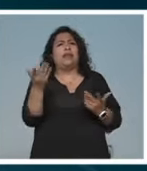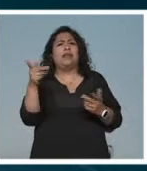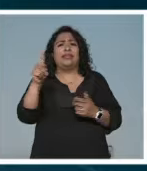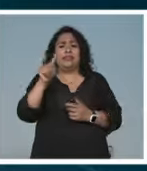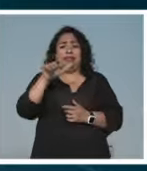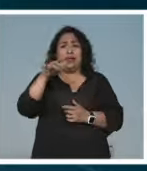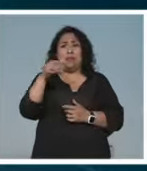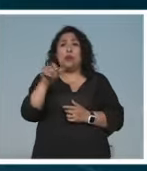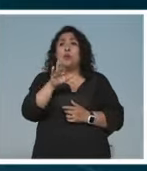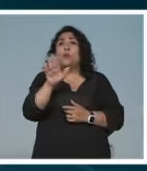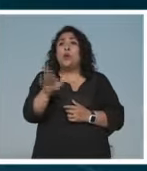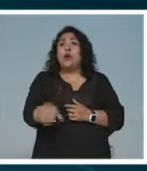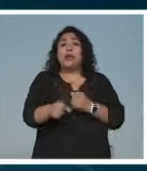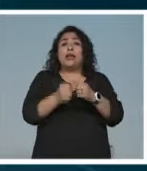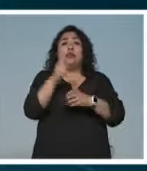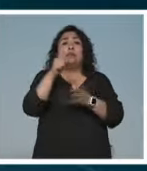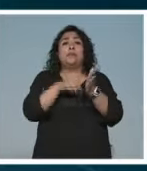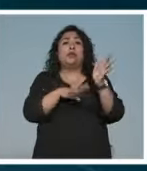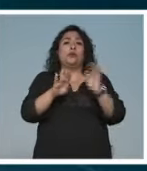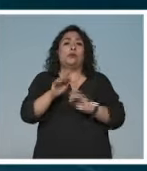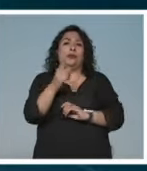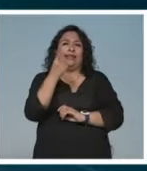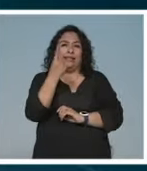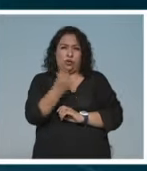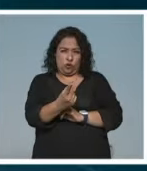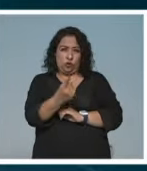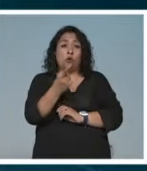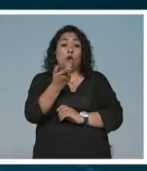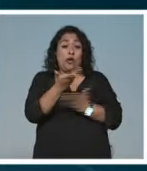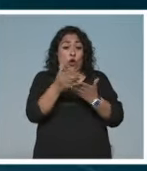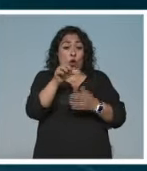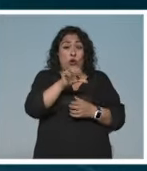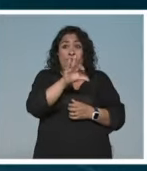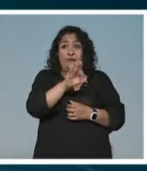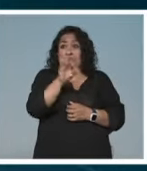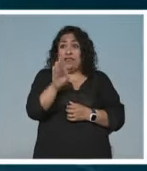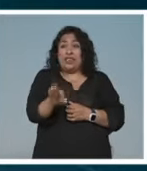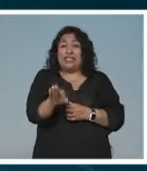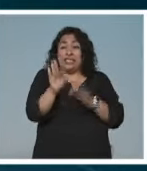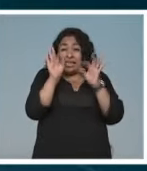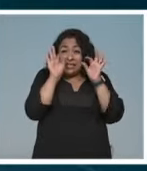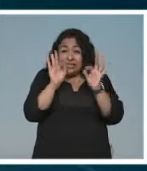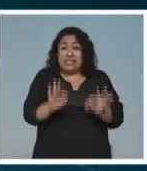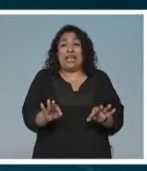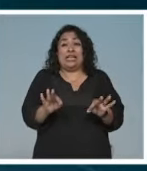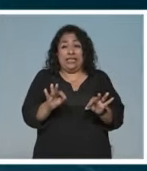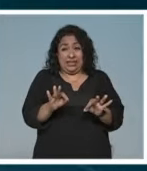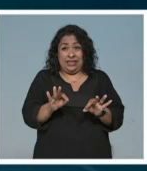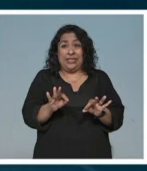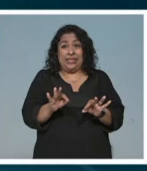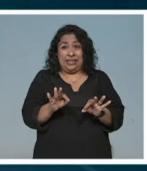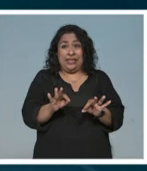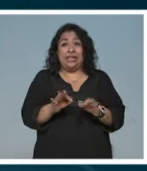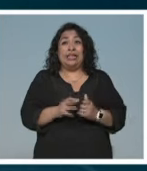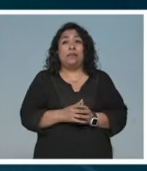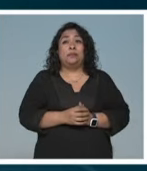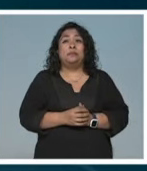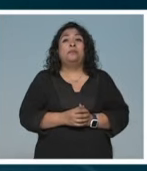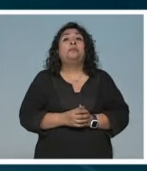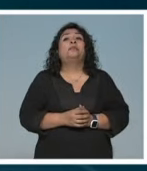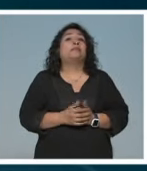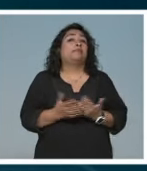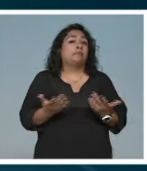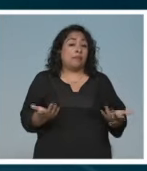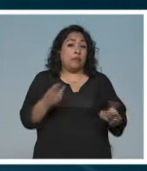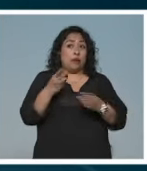Tamayo passed away in 1991. And that was at the exact same time that the